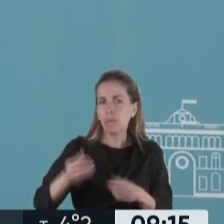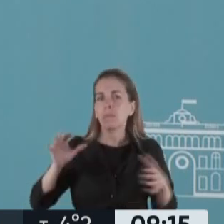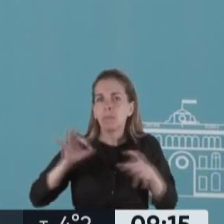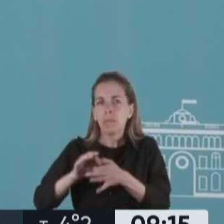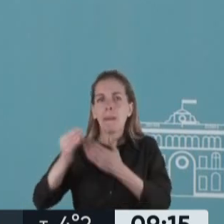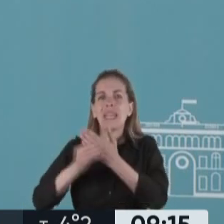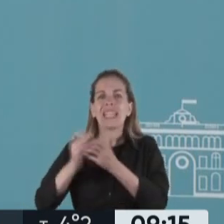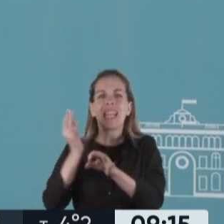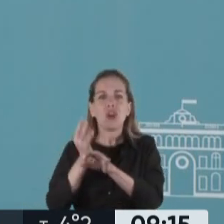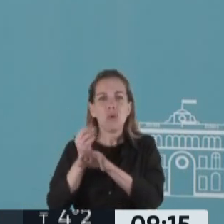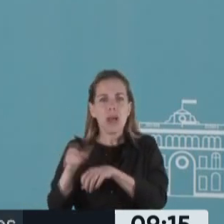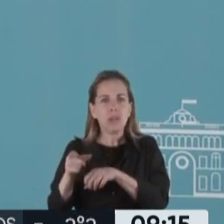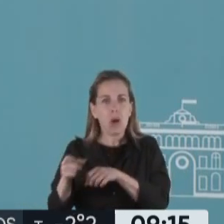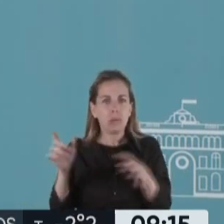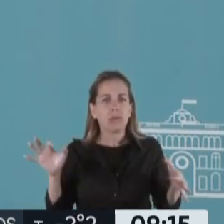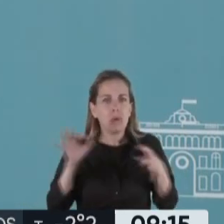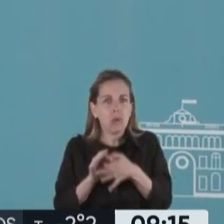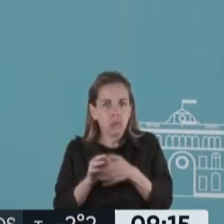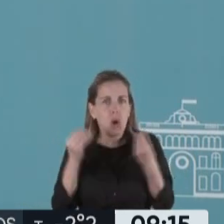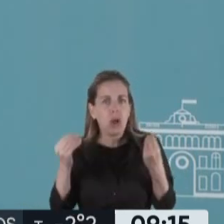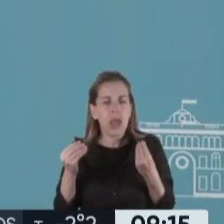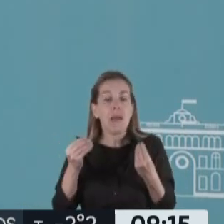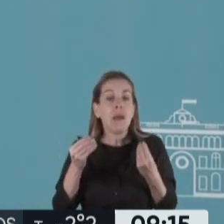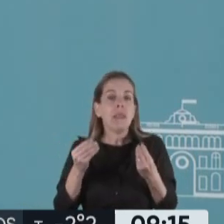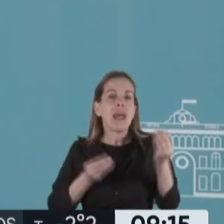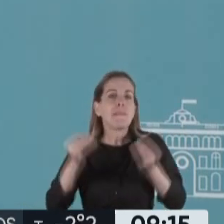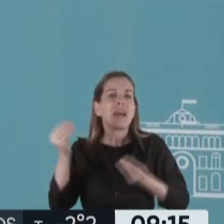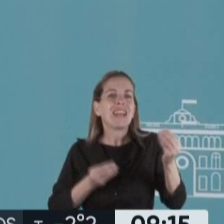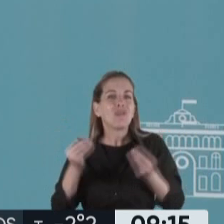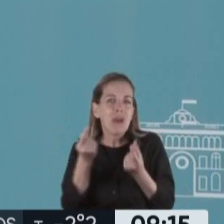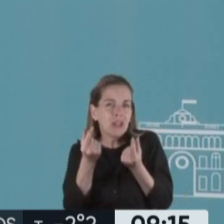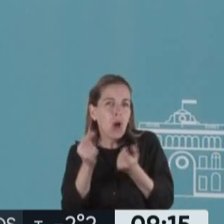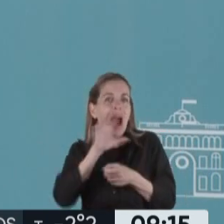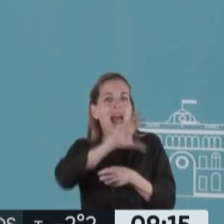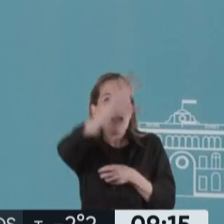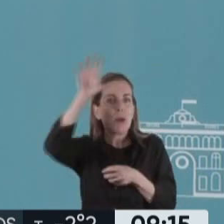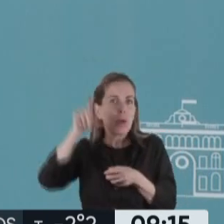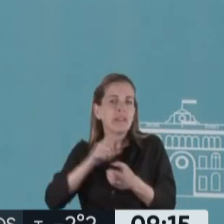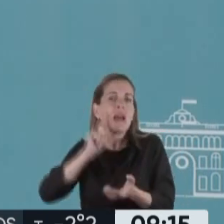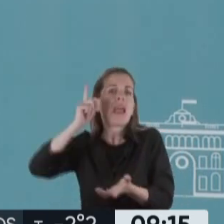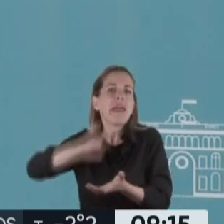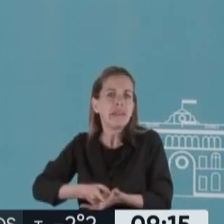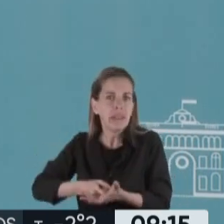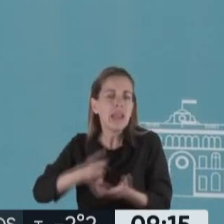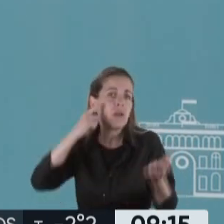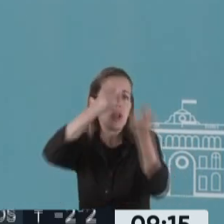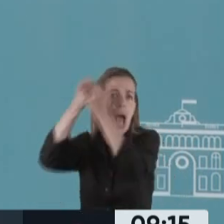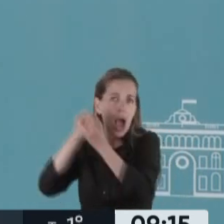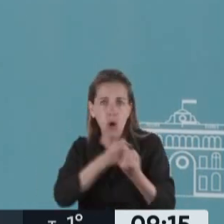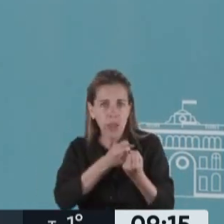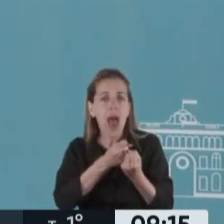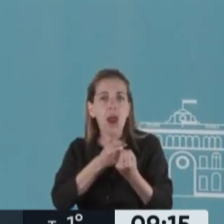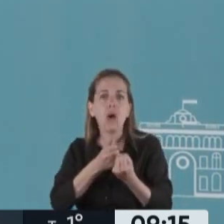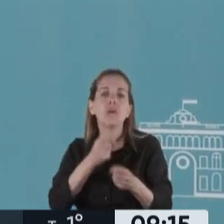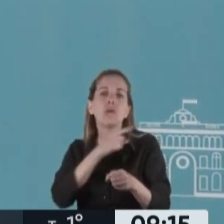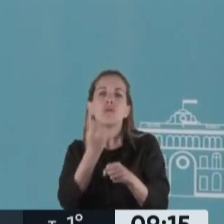Educación, el programa por el cual se giran fondos a las provincias, a aquellas provincias que han decidido, han acordado, han conveniado